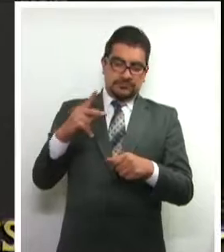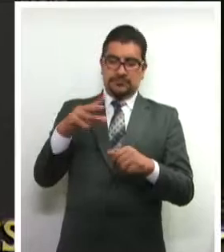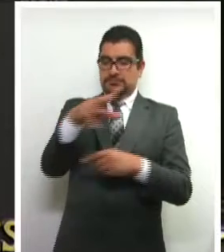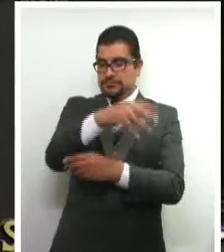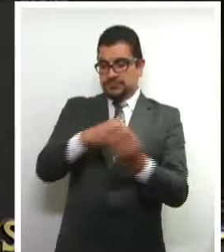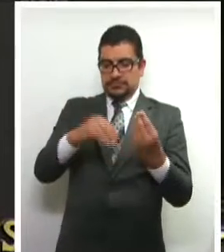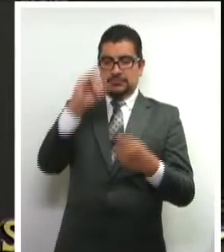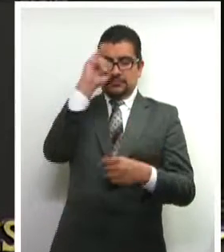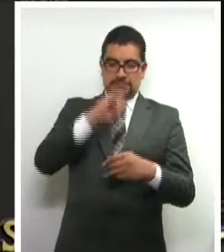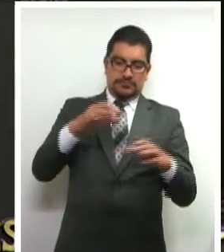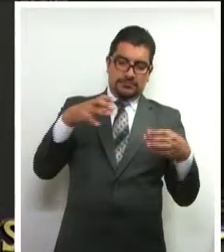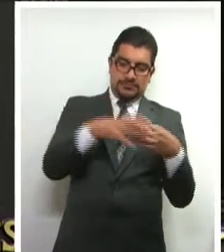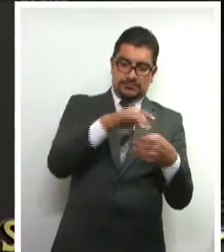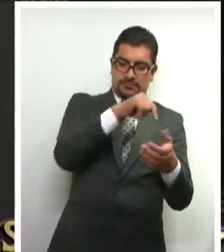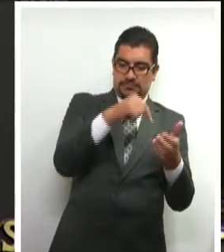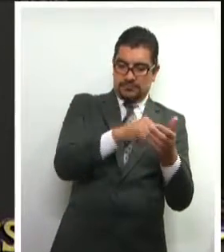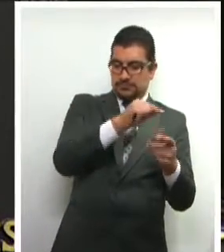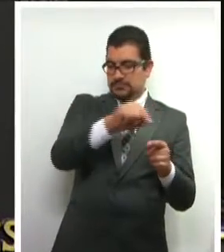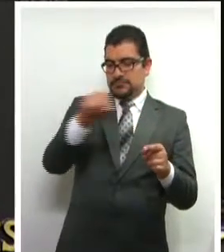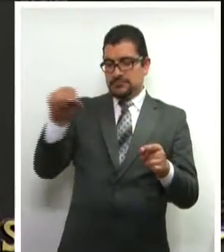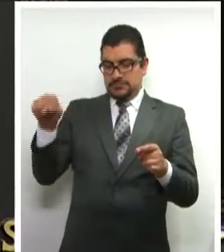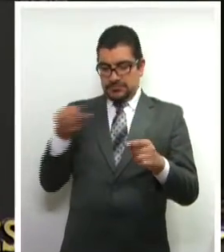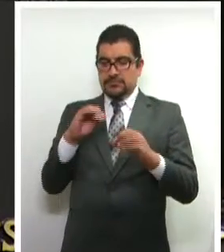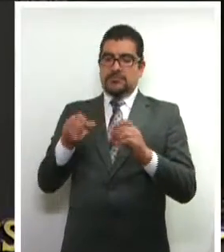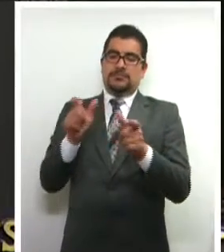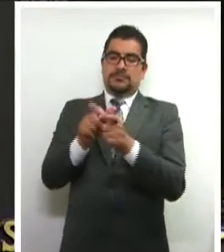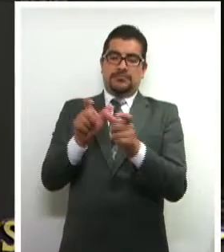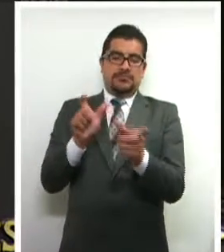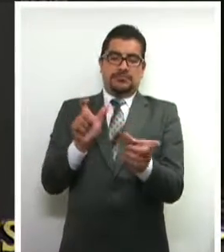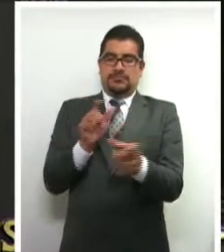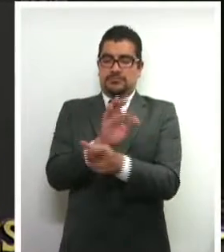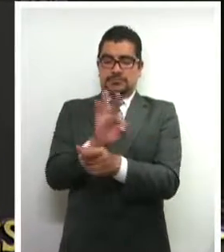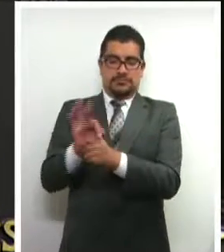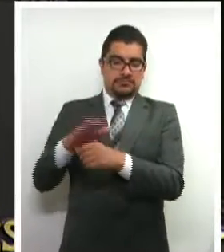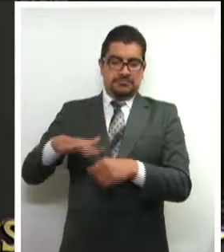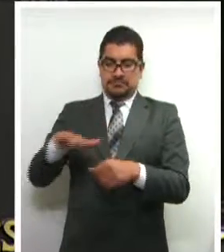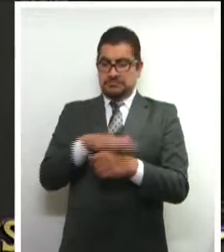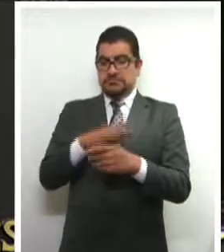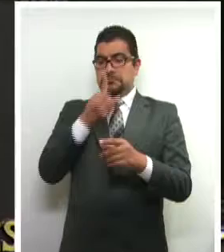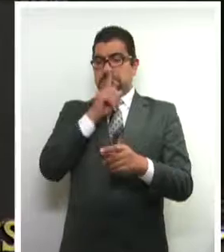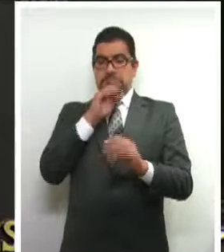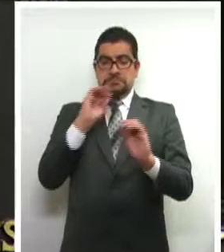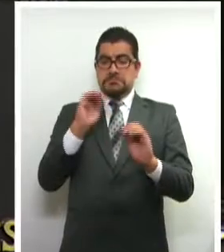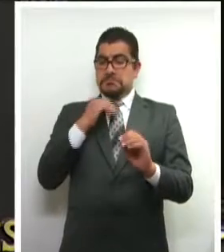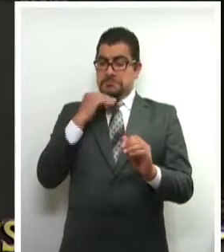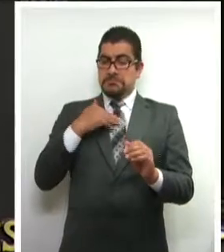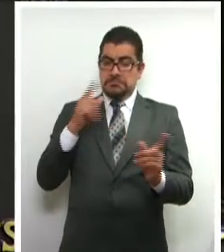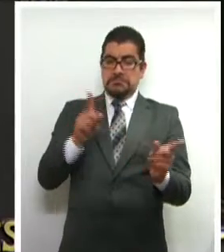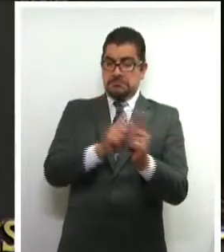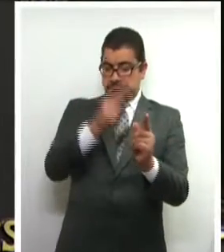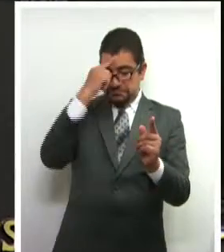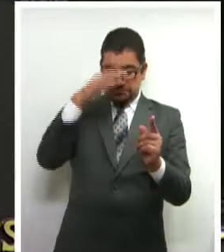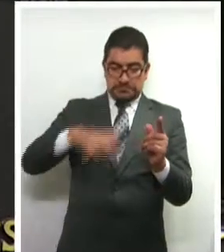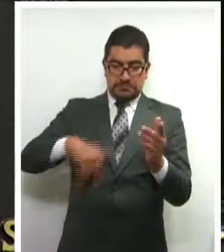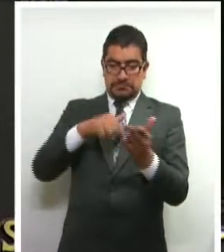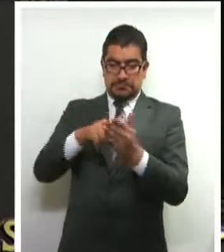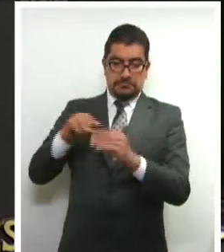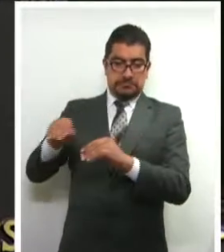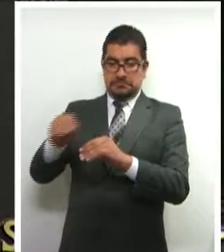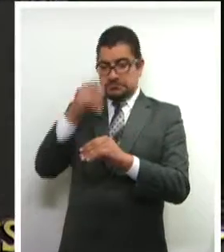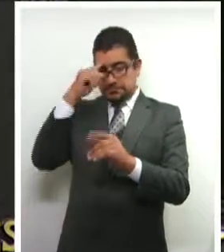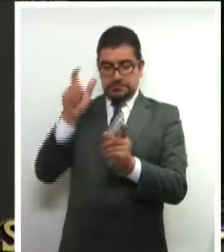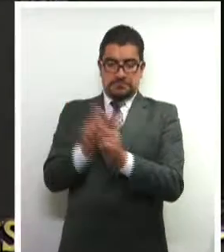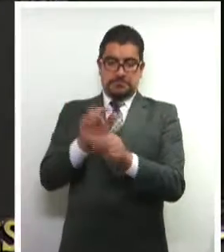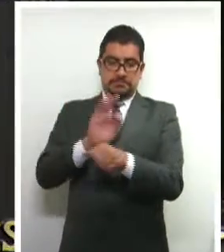llámese jefe de sector o de un mando de seguridad pública, sobre acciones que van a implementar en la demarcación en materia